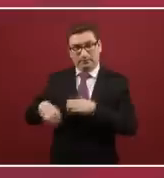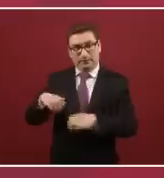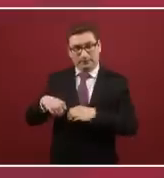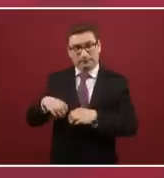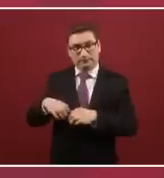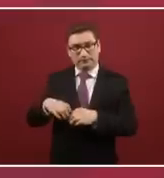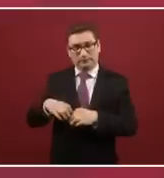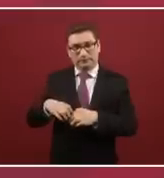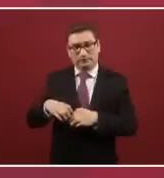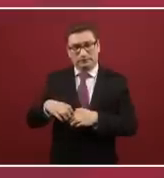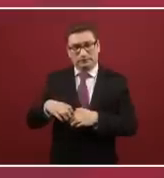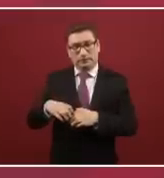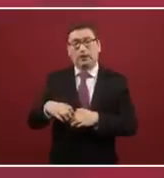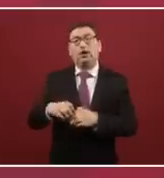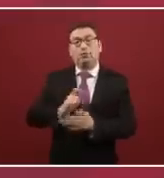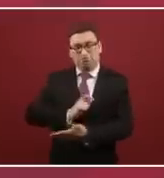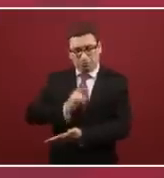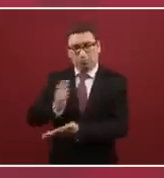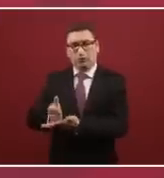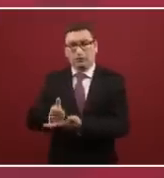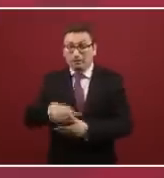estaba,